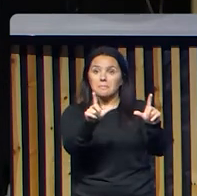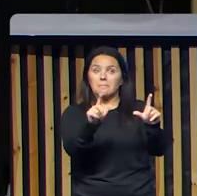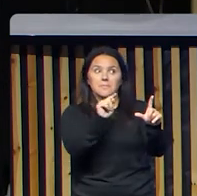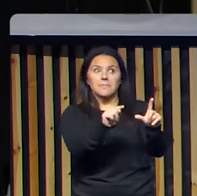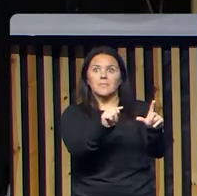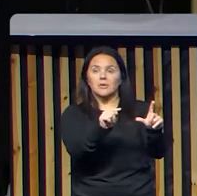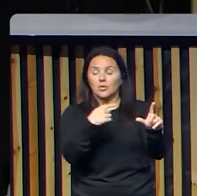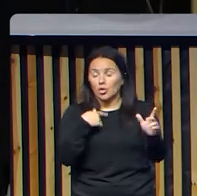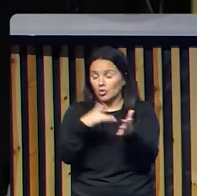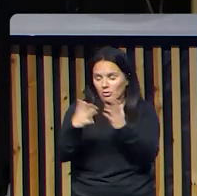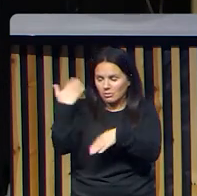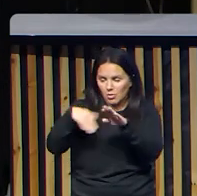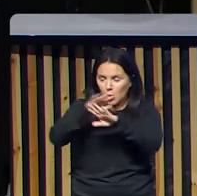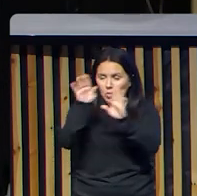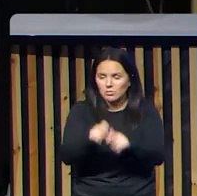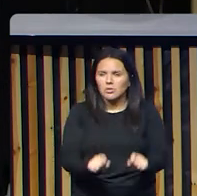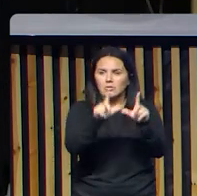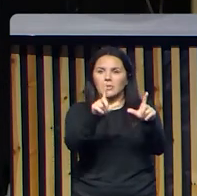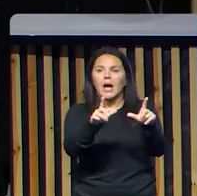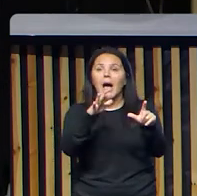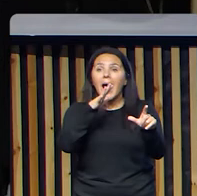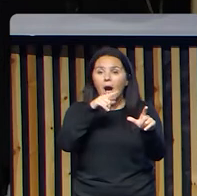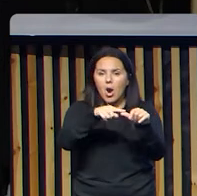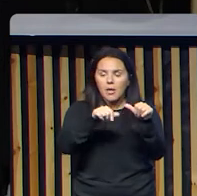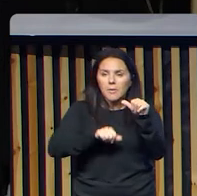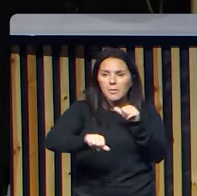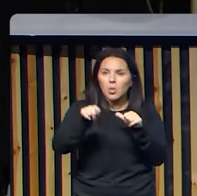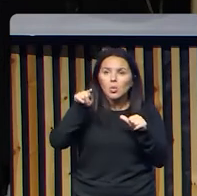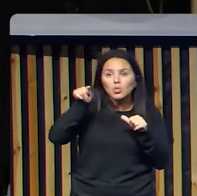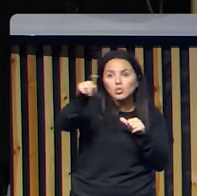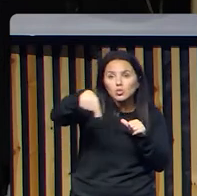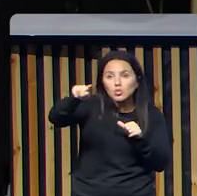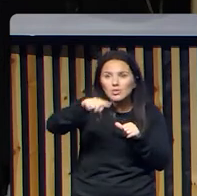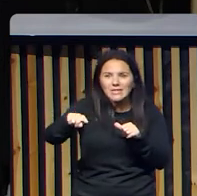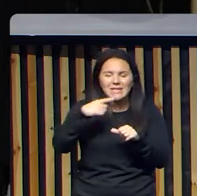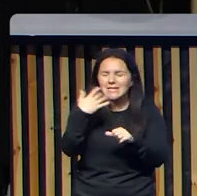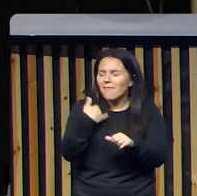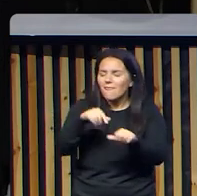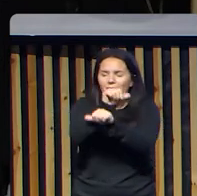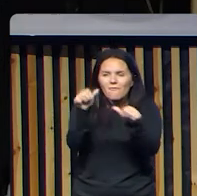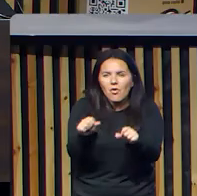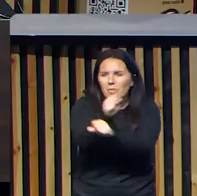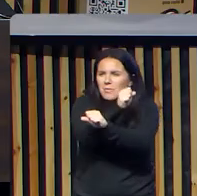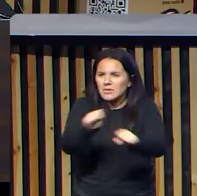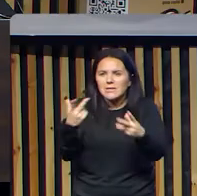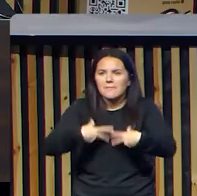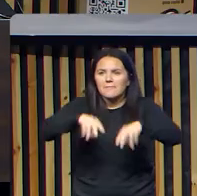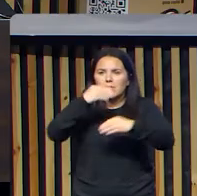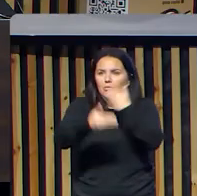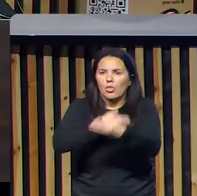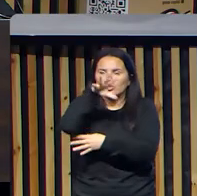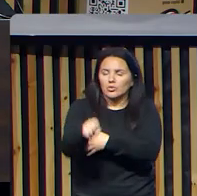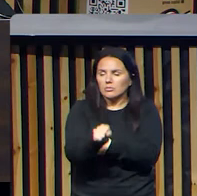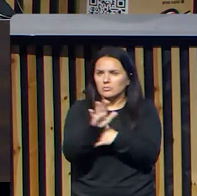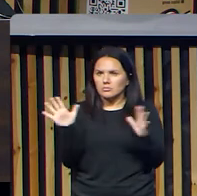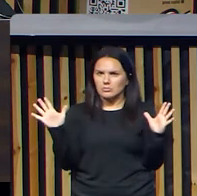dices yo recuerdo uno de los últimos era a partir de este momento usted irremediablemente habrá finalizado el proceso de